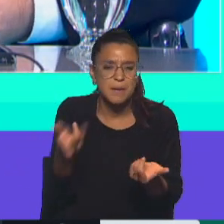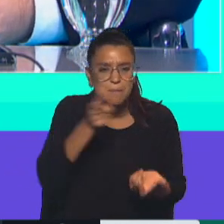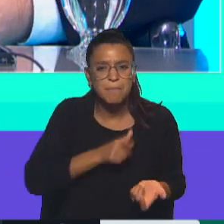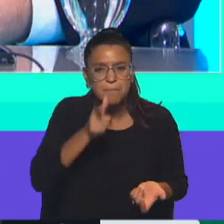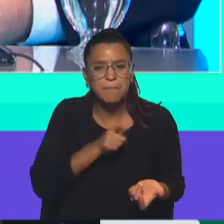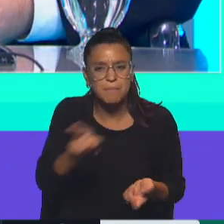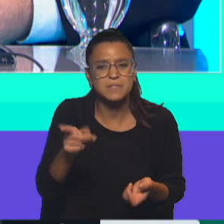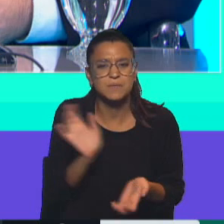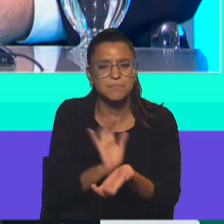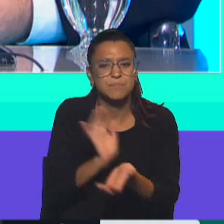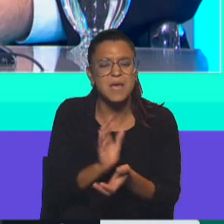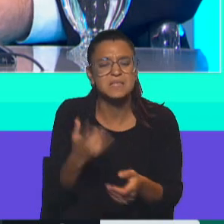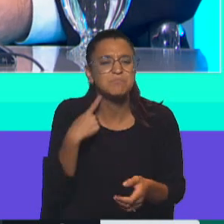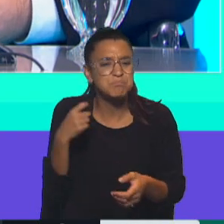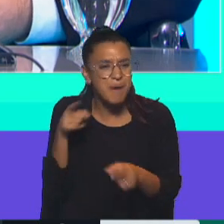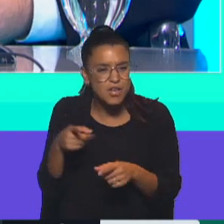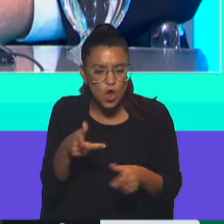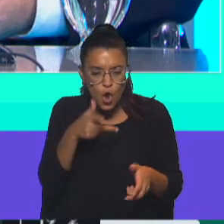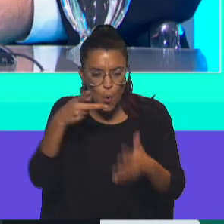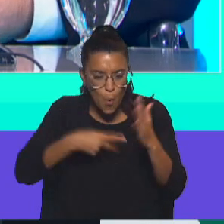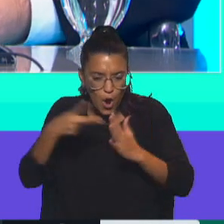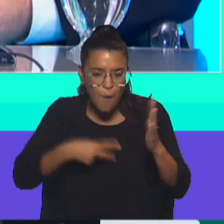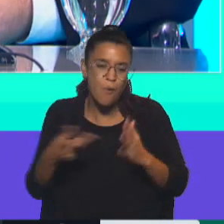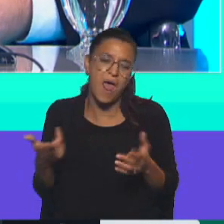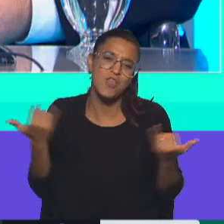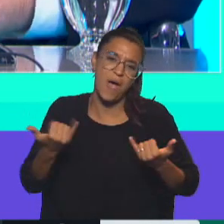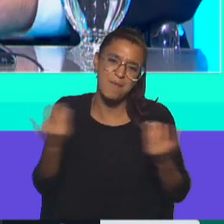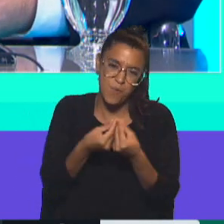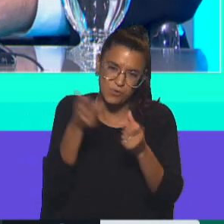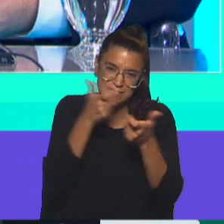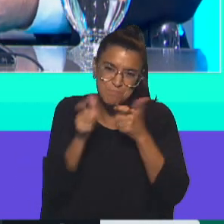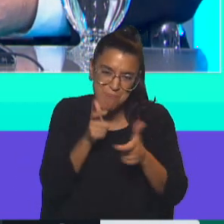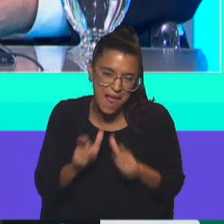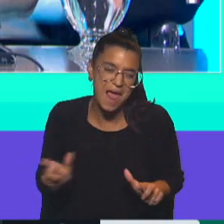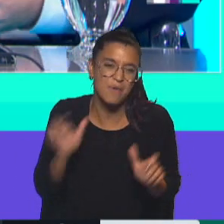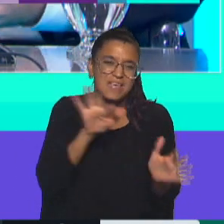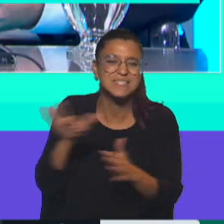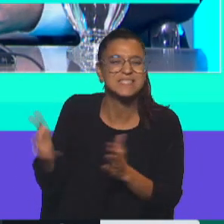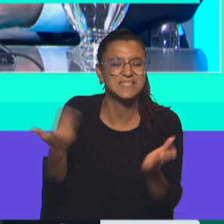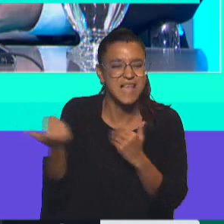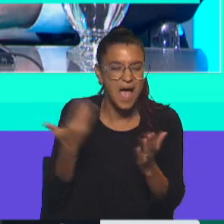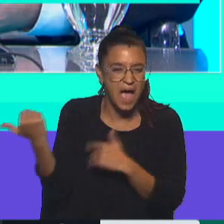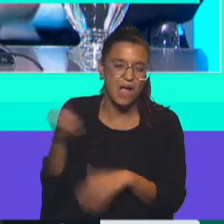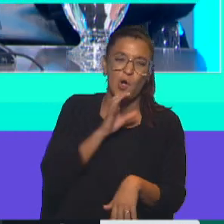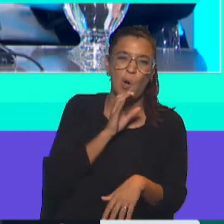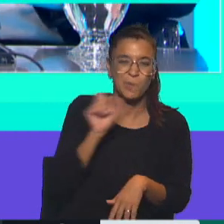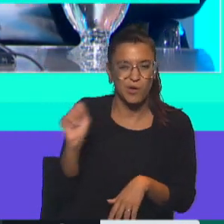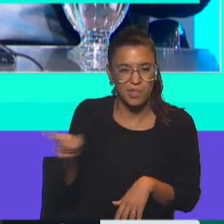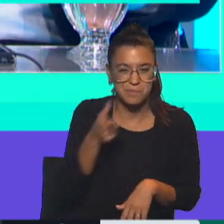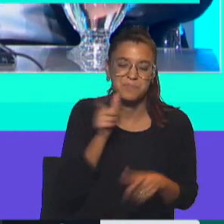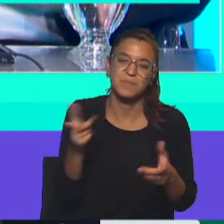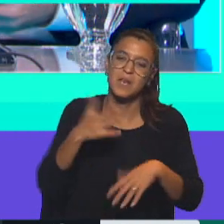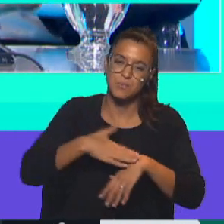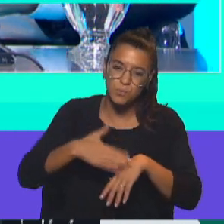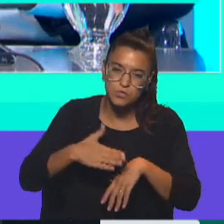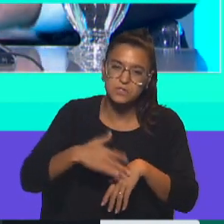el vocabulario español es lo suficientemente rico como para poder ser, sobre todo quienes tienen responsabilidades